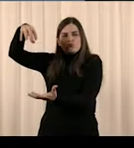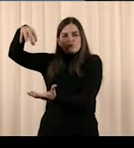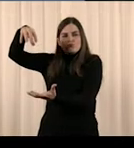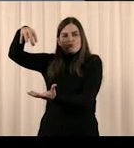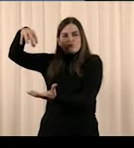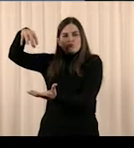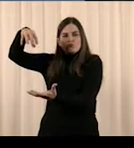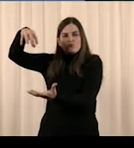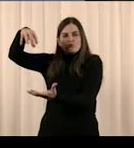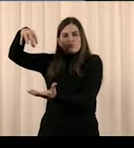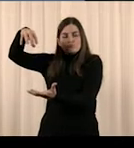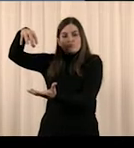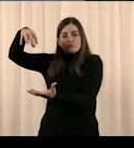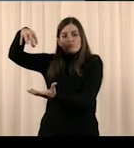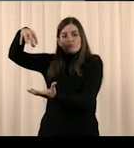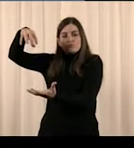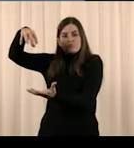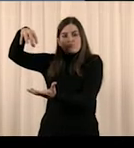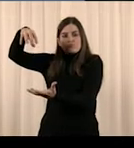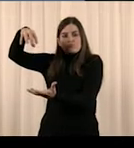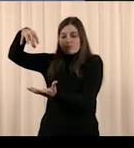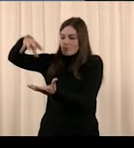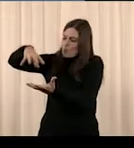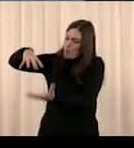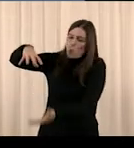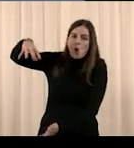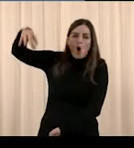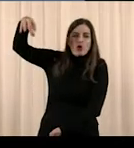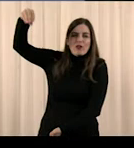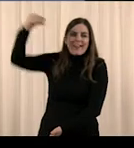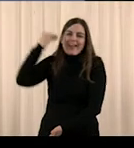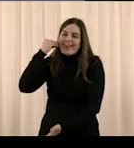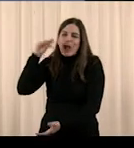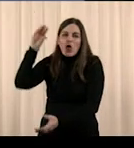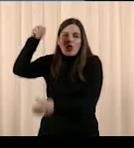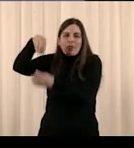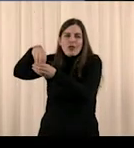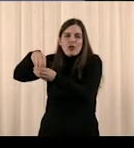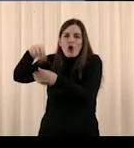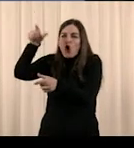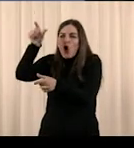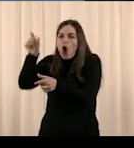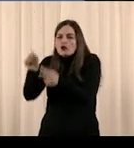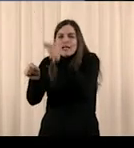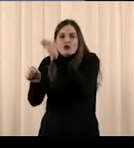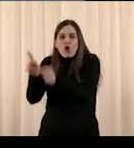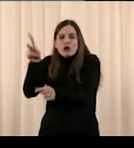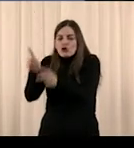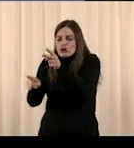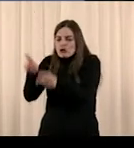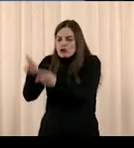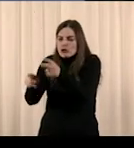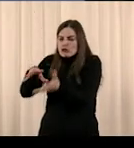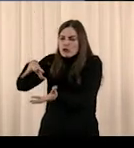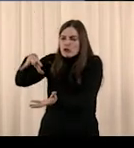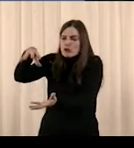those drops that are caught in that glacier, y todas esas gotas que se encuentran atrapadas frozen, en ese glaciar, y a pesar